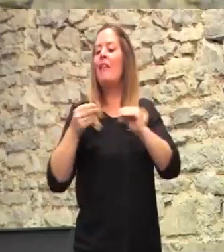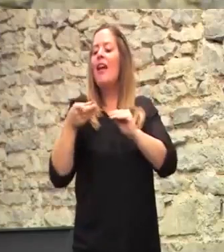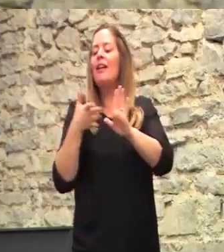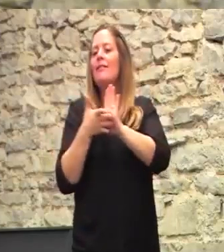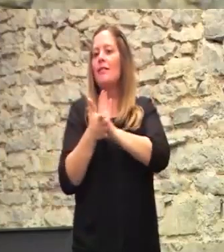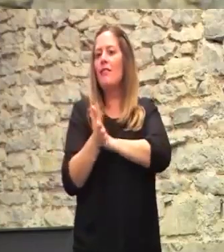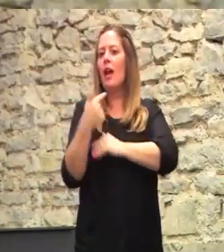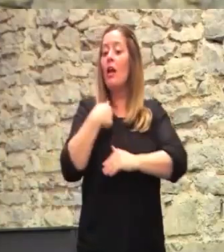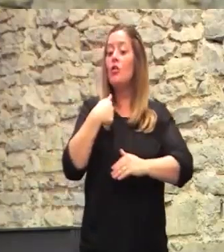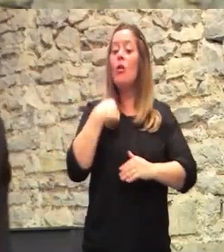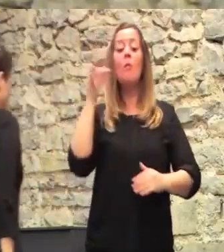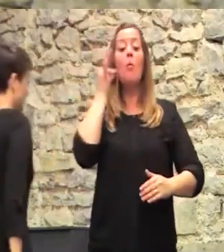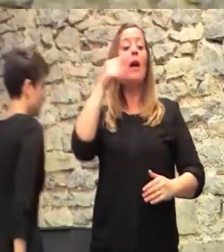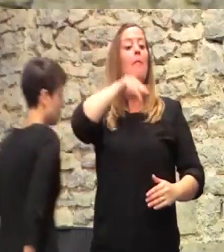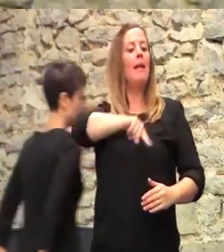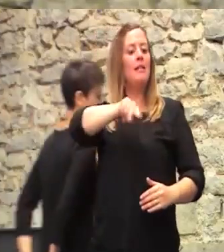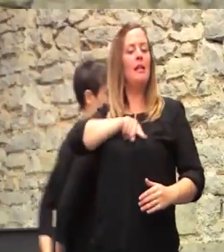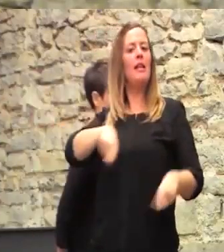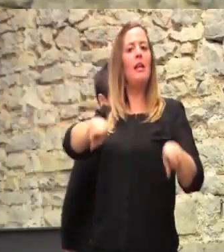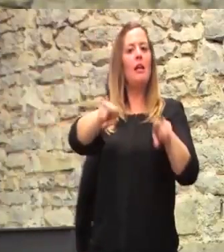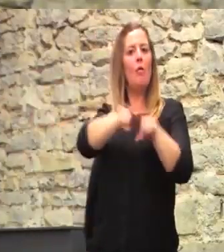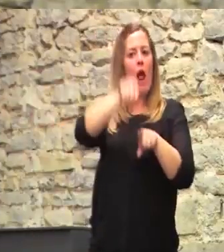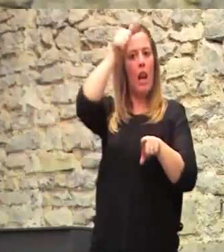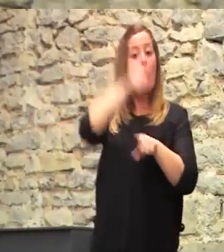con la posibilidad de ser jugadora